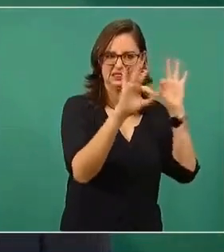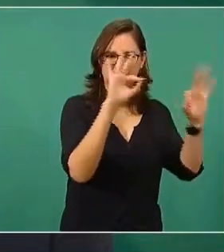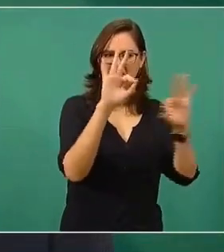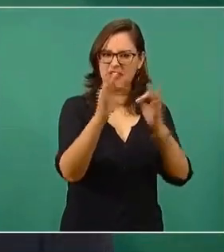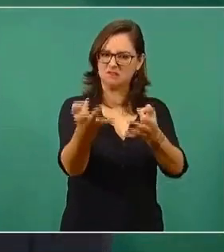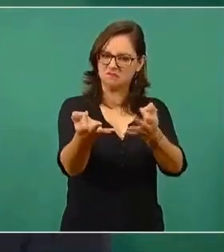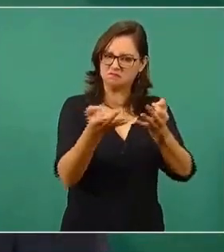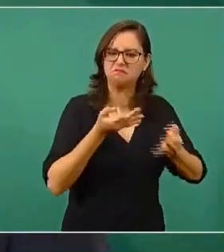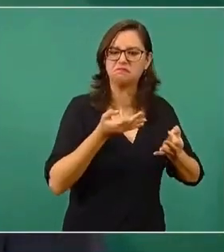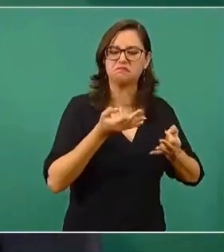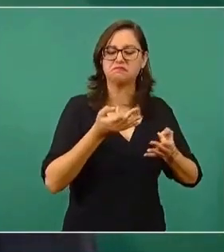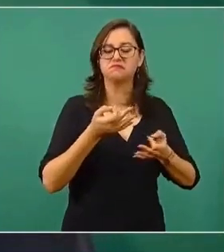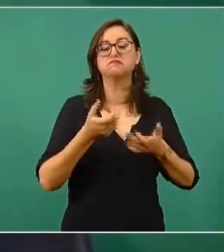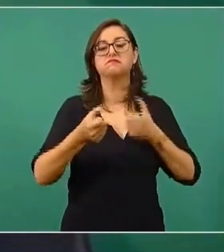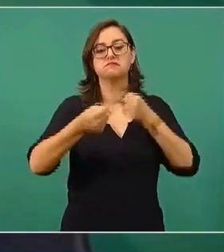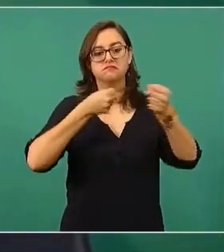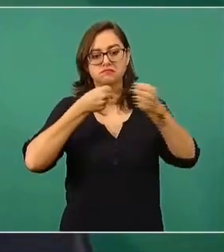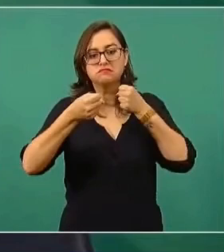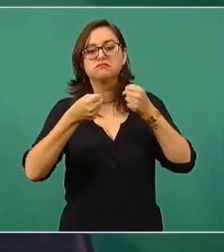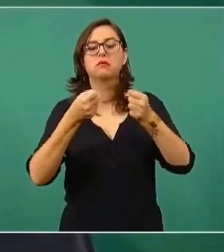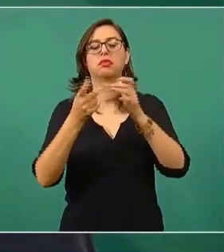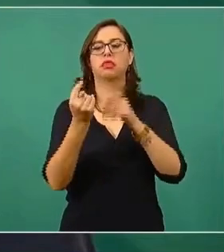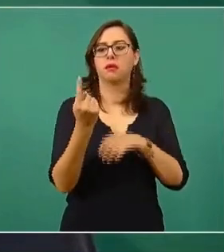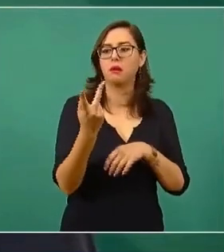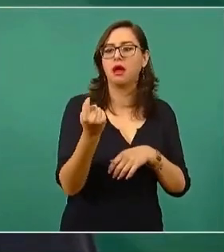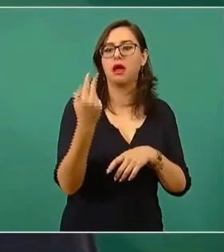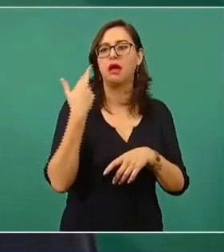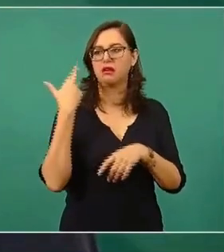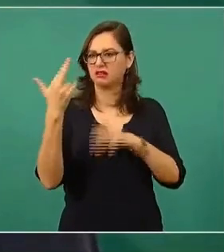los medios de información.